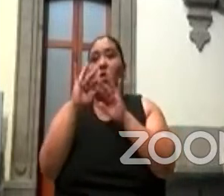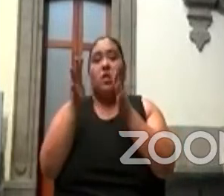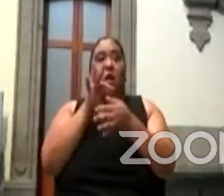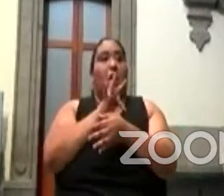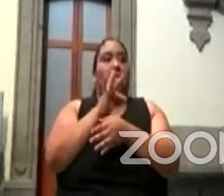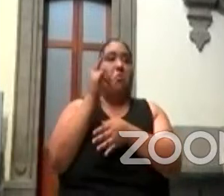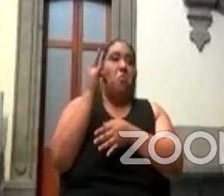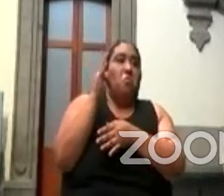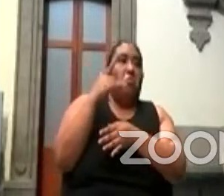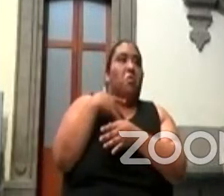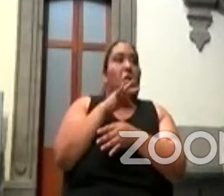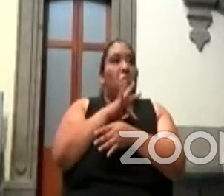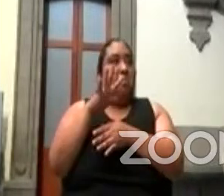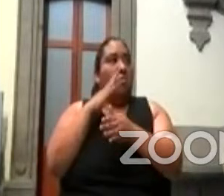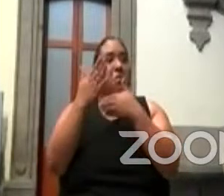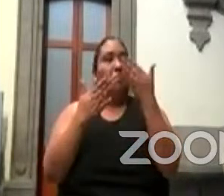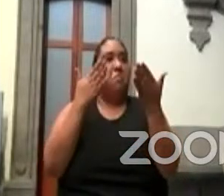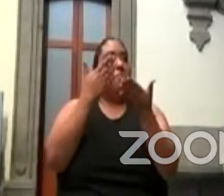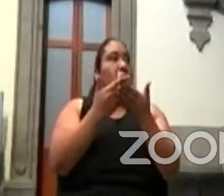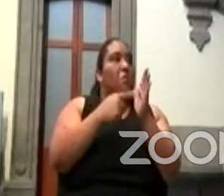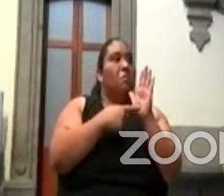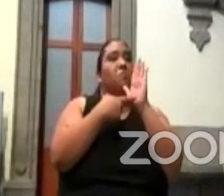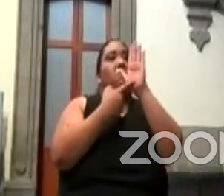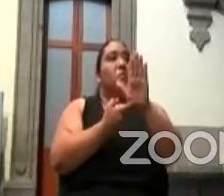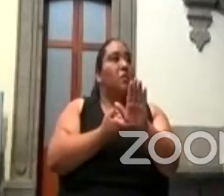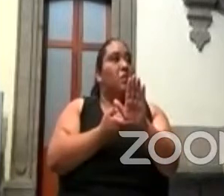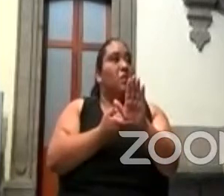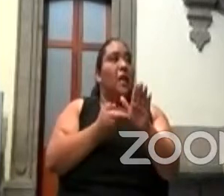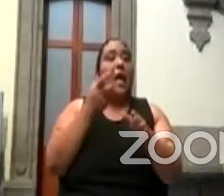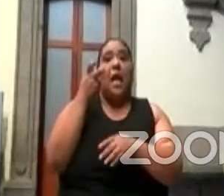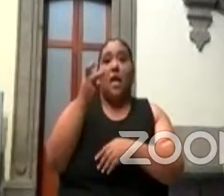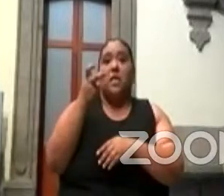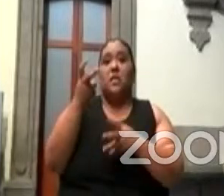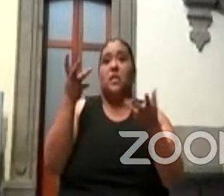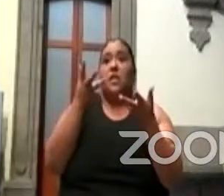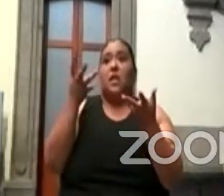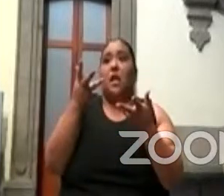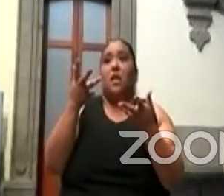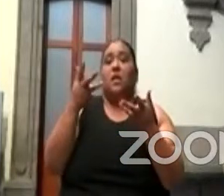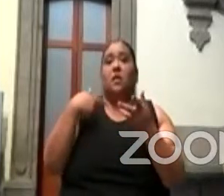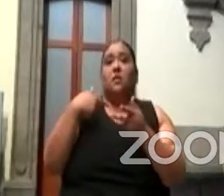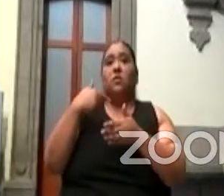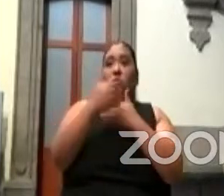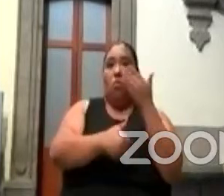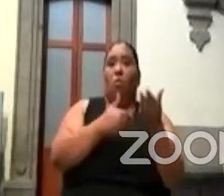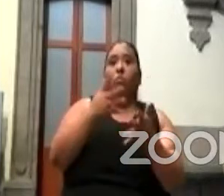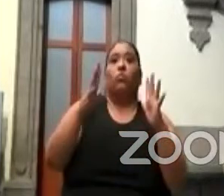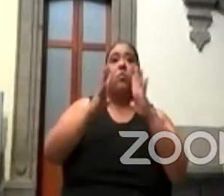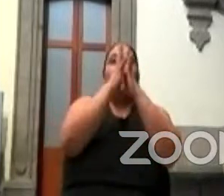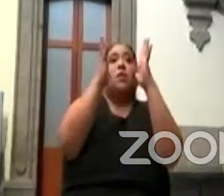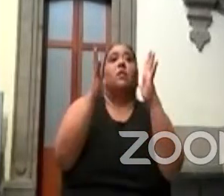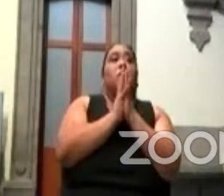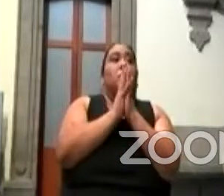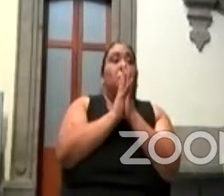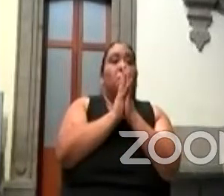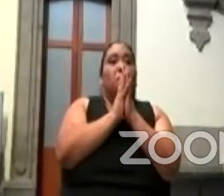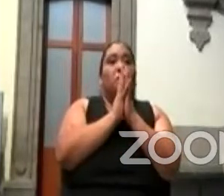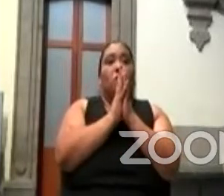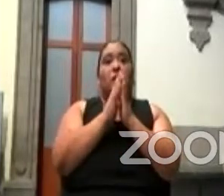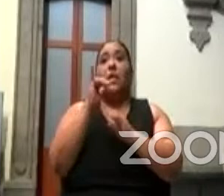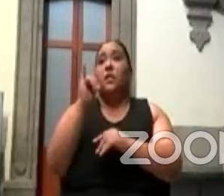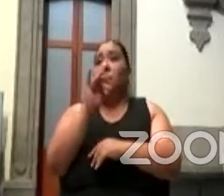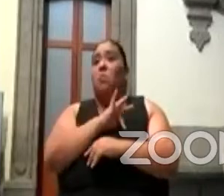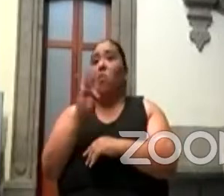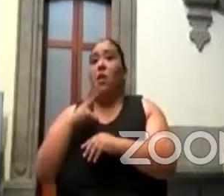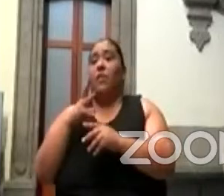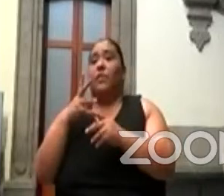julio pueda ser publicado. Este se hizo a través de participación, sí de las dependencias de